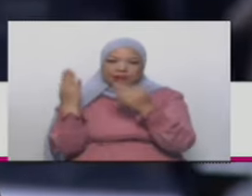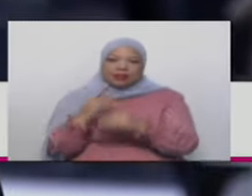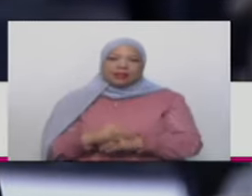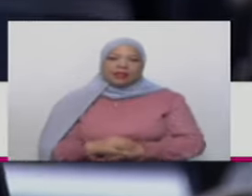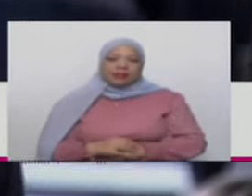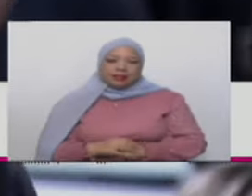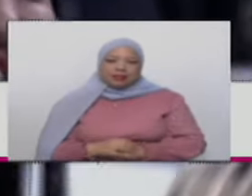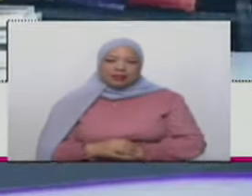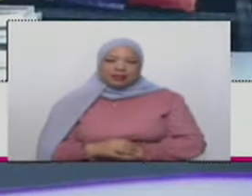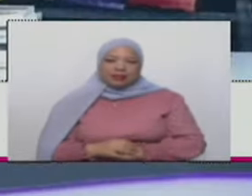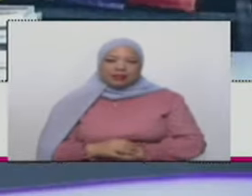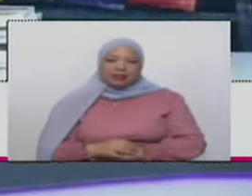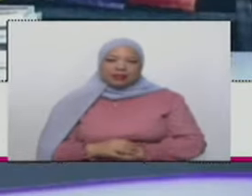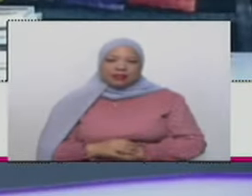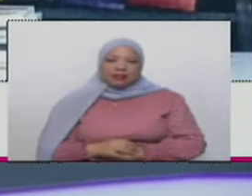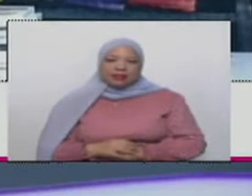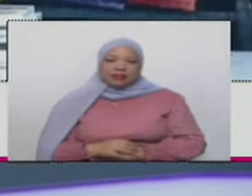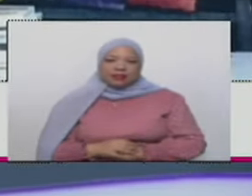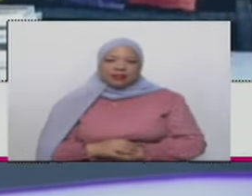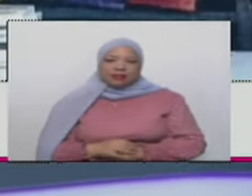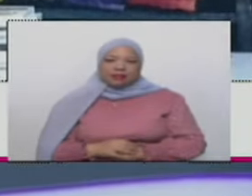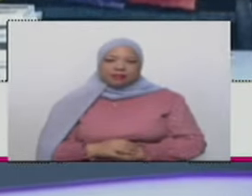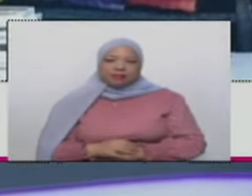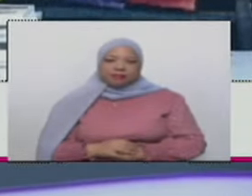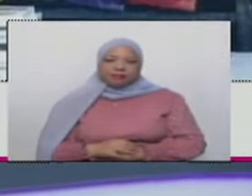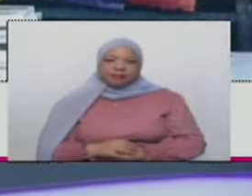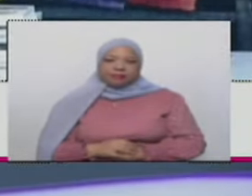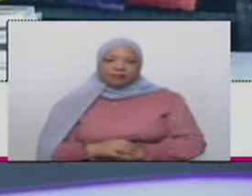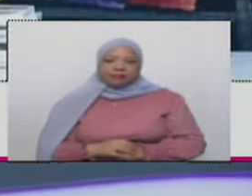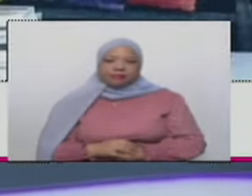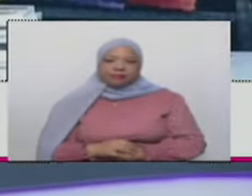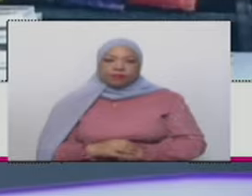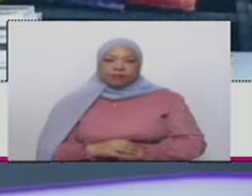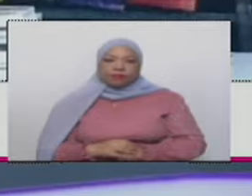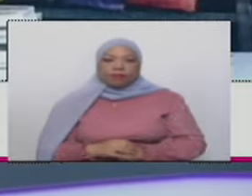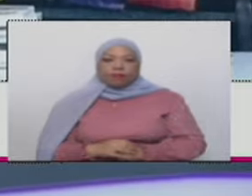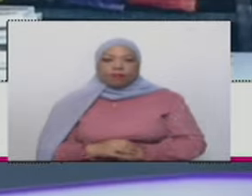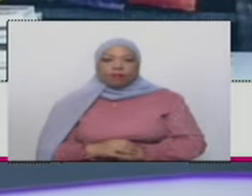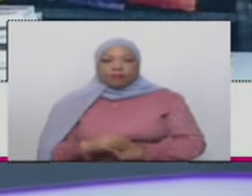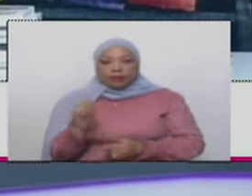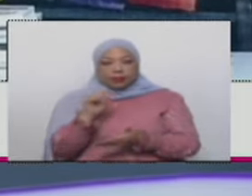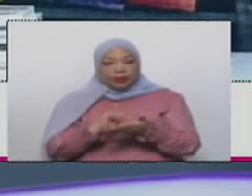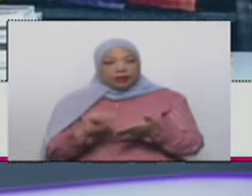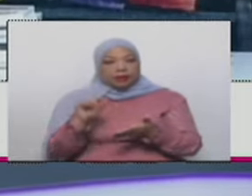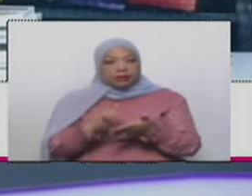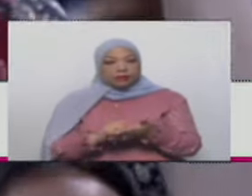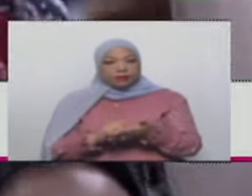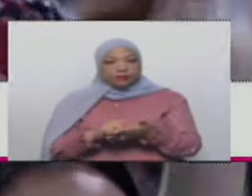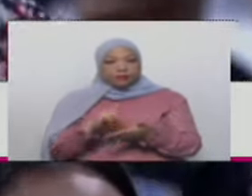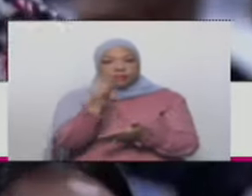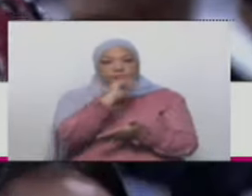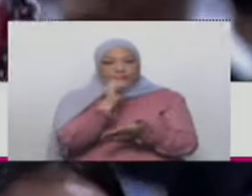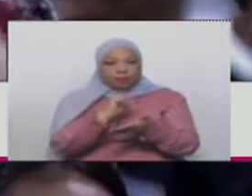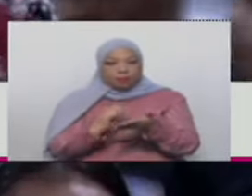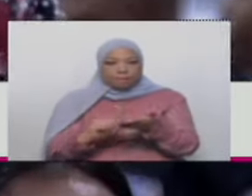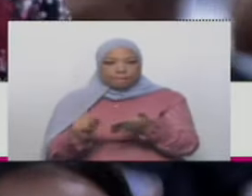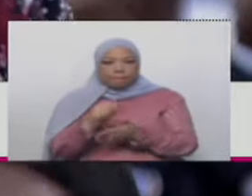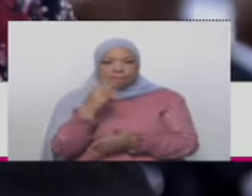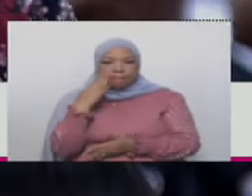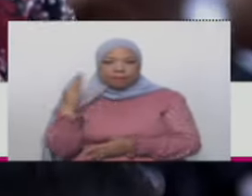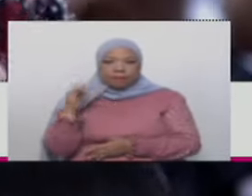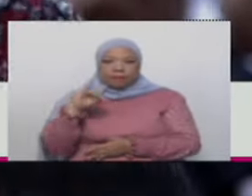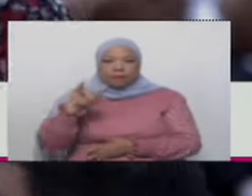Del gran Badel Hermanos. ¿Ah? Ximena Benítez, escritora, poeta, artista plástico.